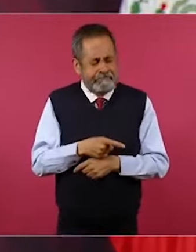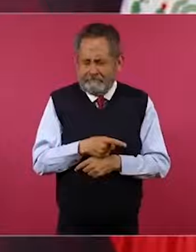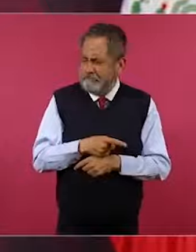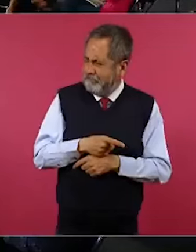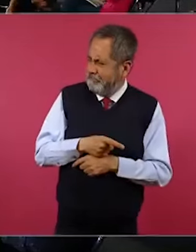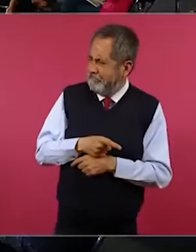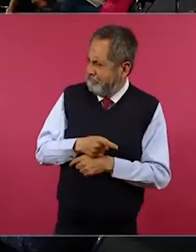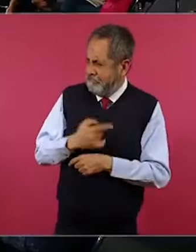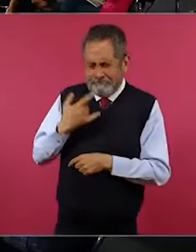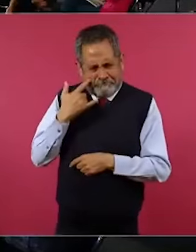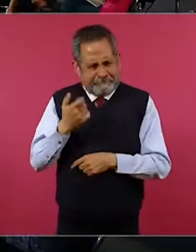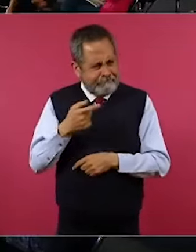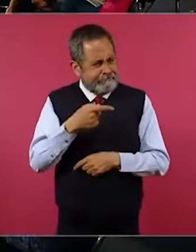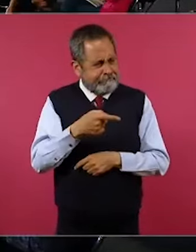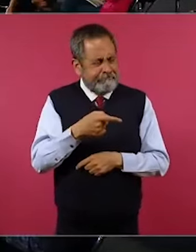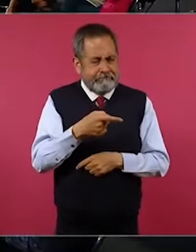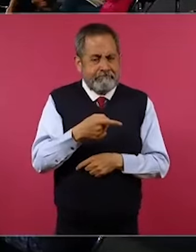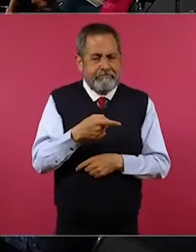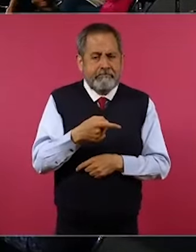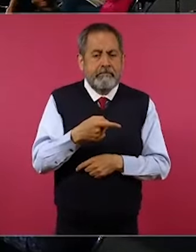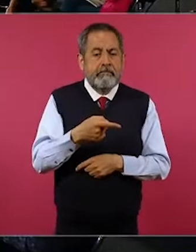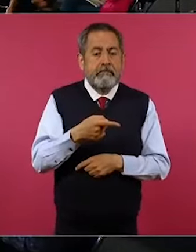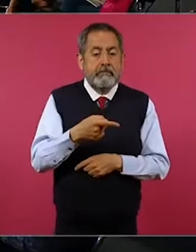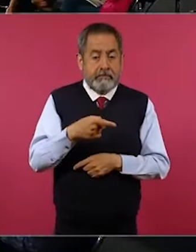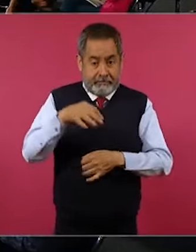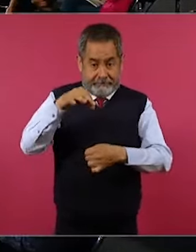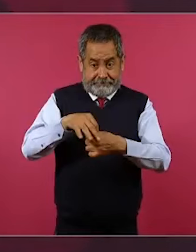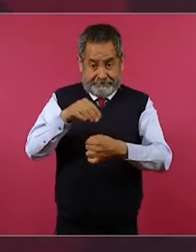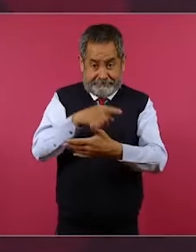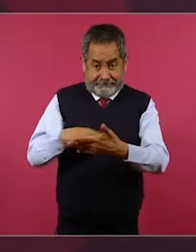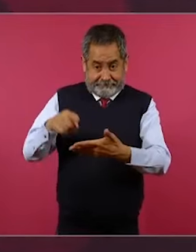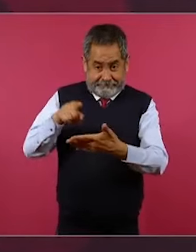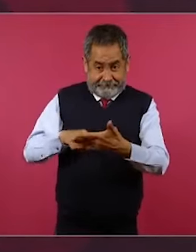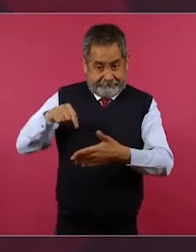cuando las elecciones en México,